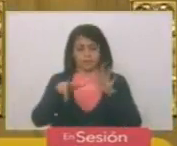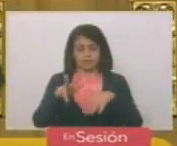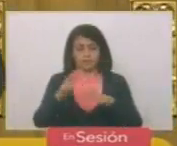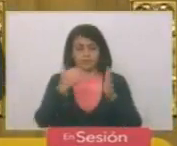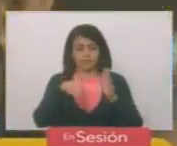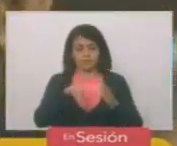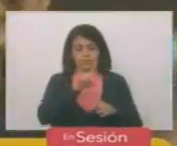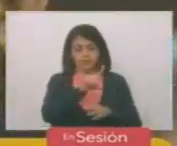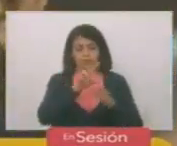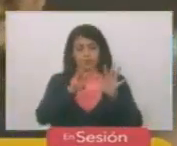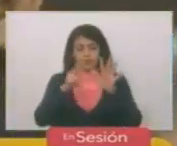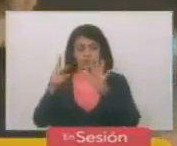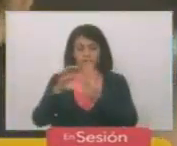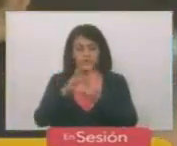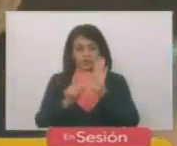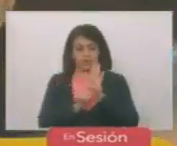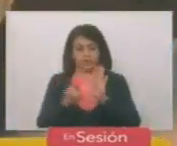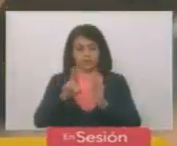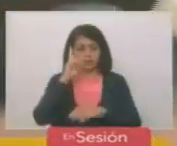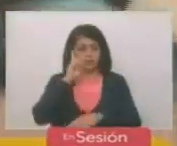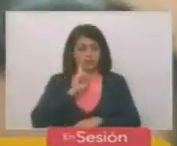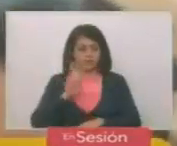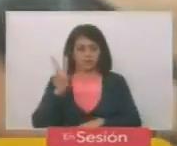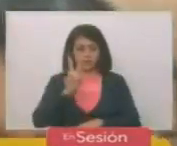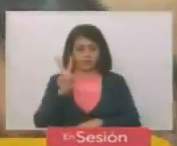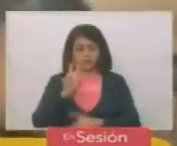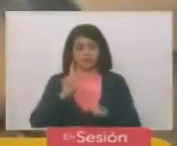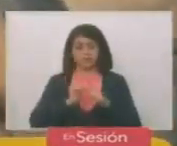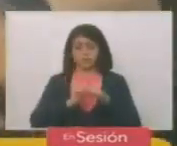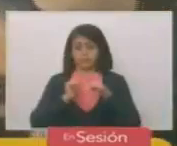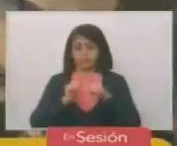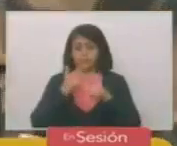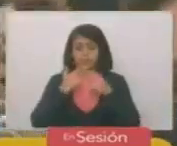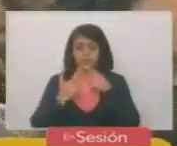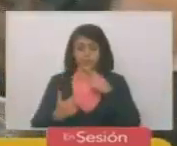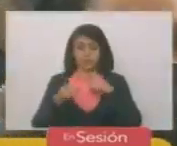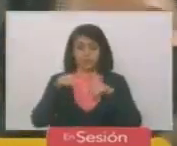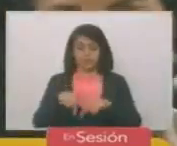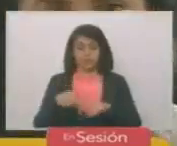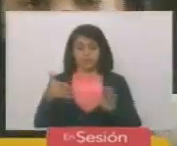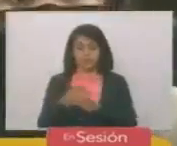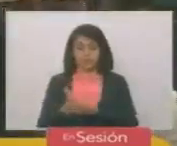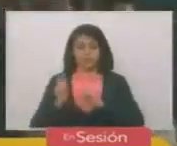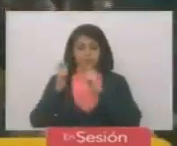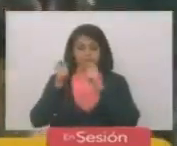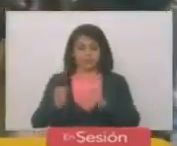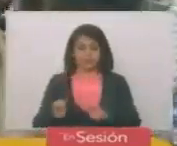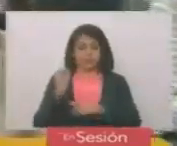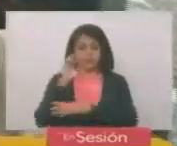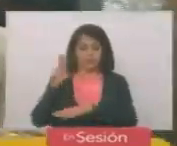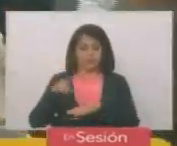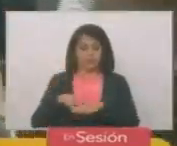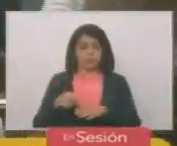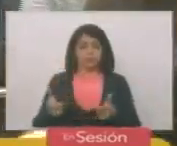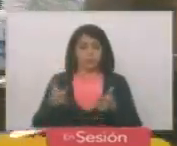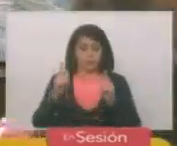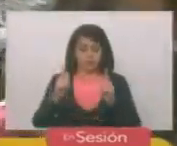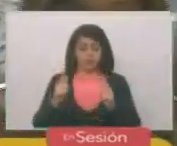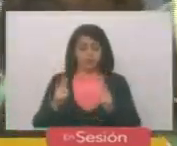artículo 187 de la Constitución de la República Bolivariana de Venezuela, mediante el cual se le confiere a la Asamblea Nacional la atribución